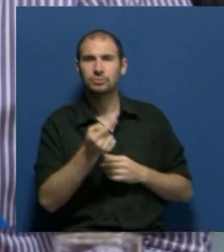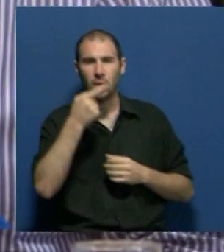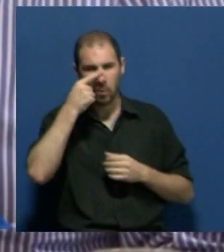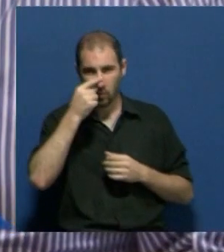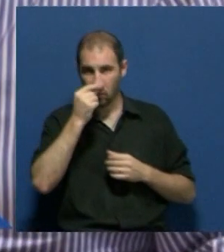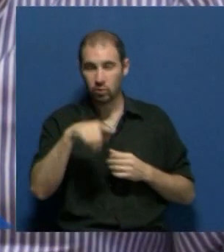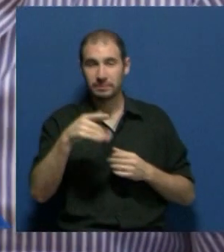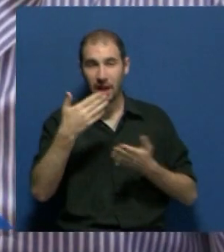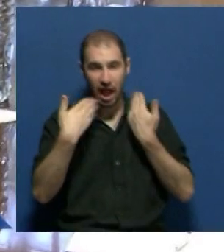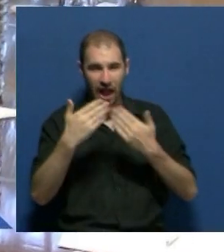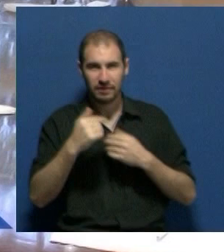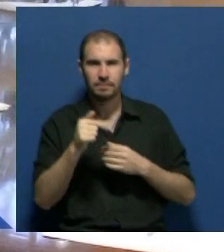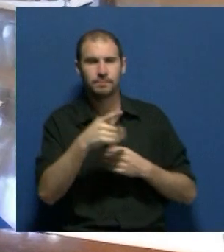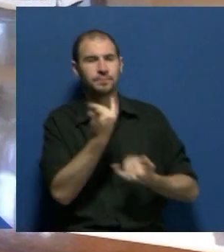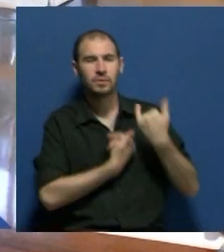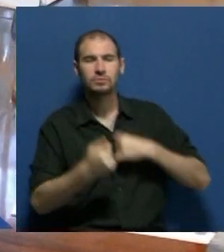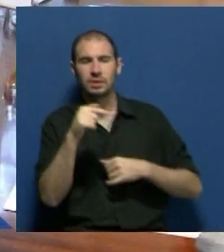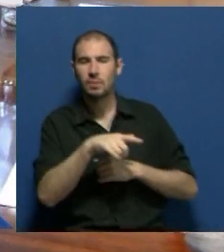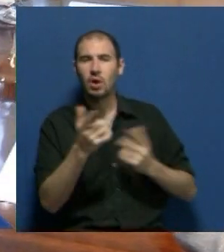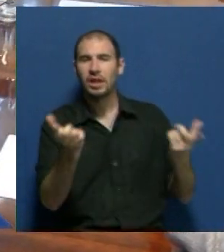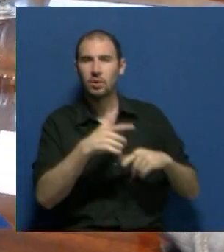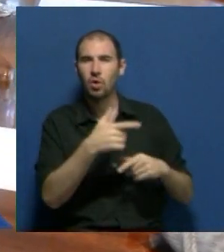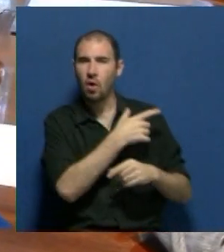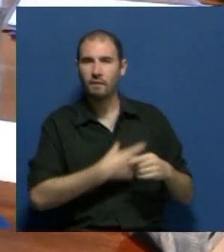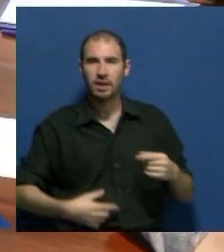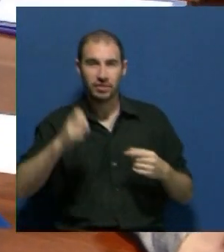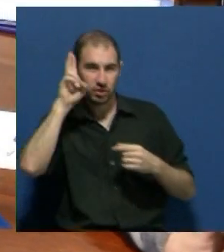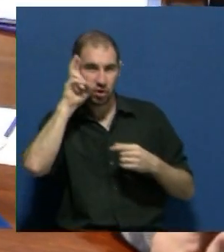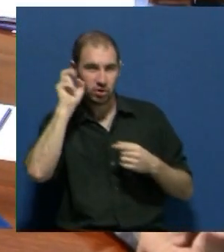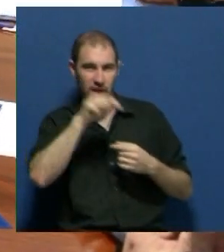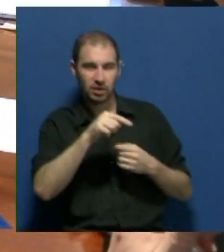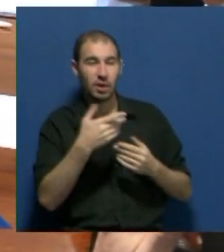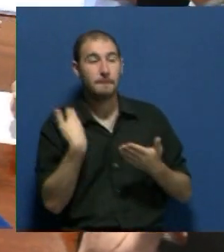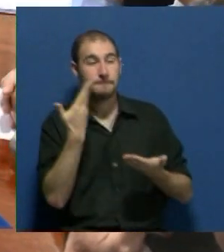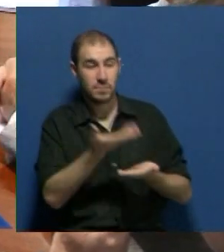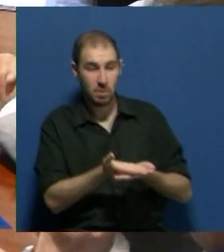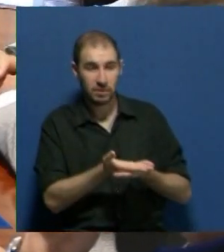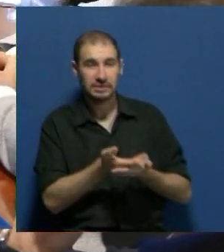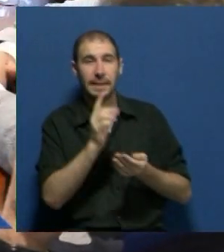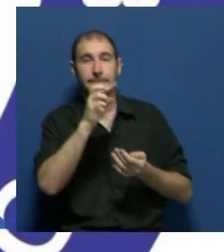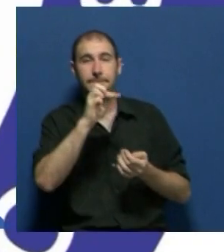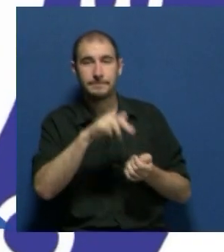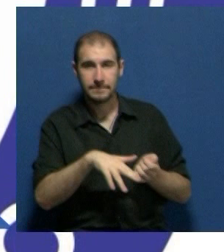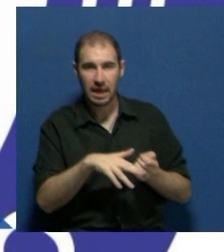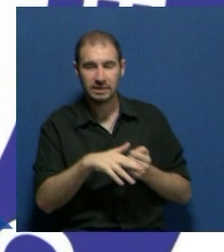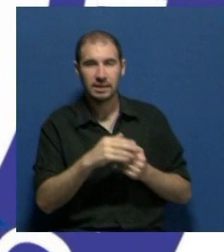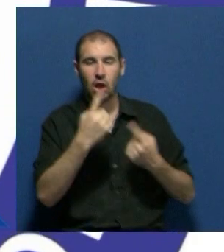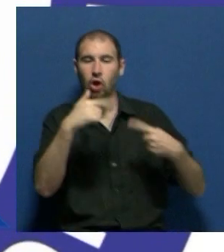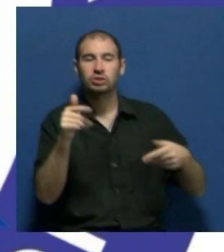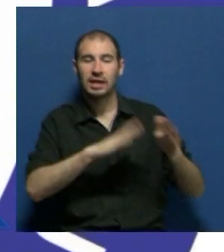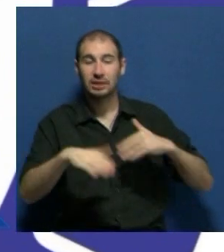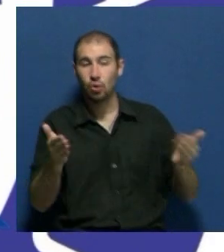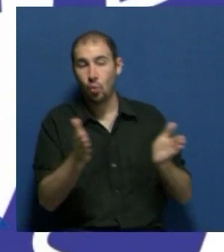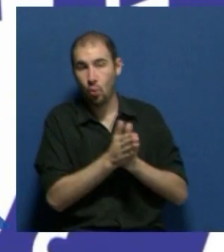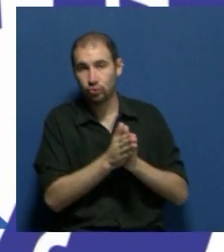que charlamos me manifestabas que habías tenido una reunión con el gobernador Alfredo Cornejo y se habían propuesto un plan de acción